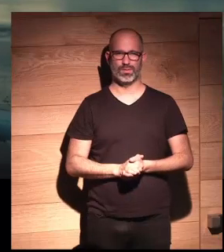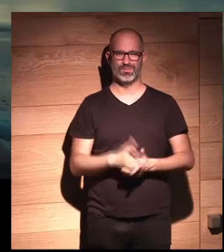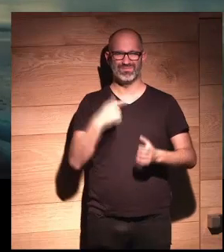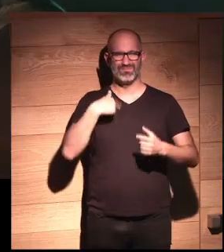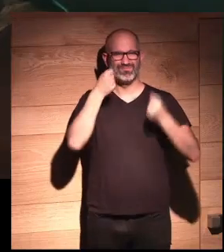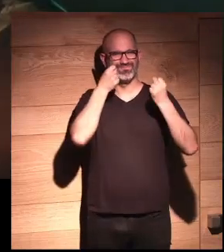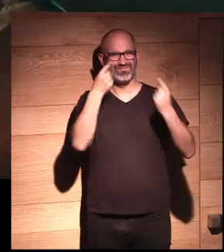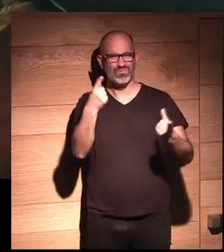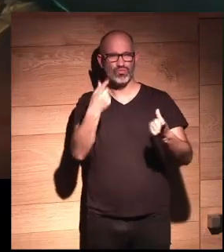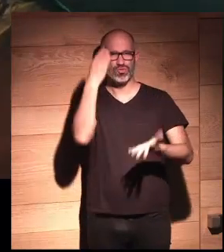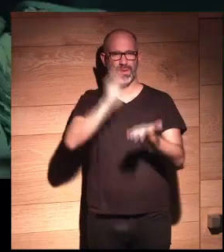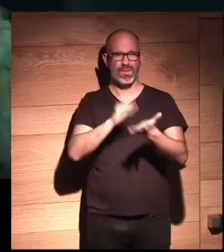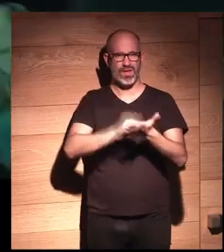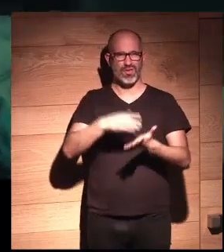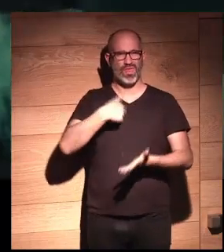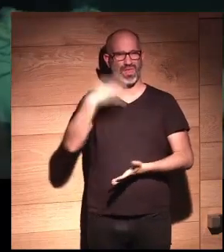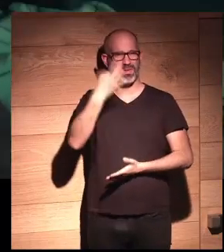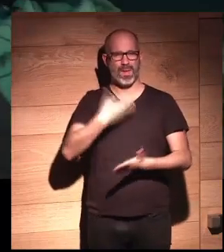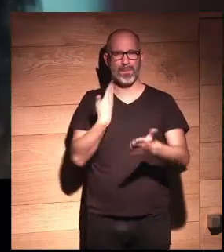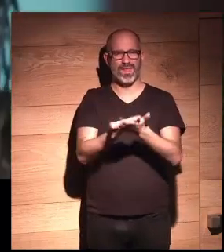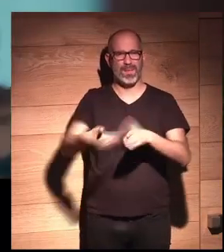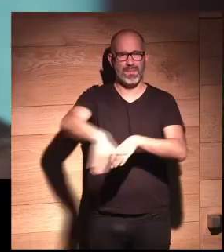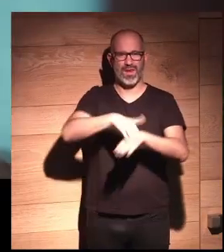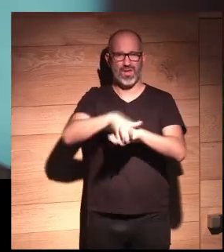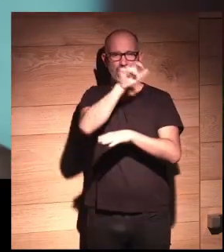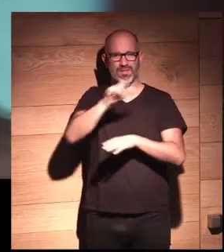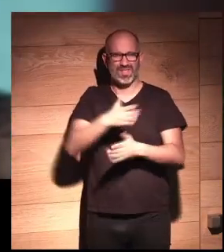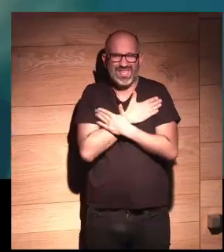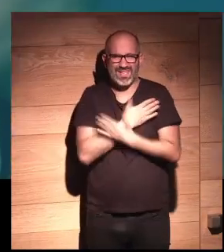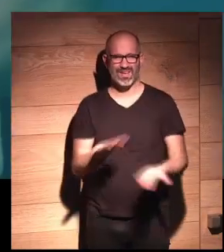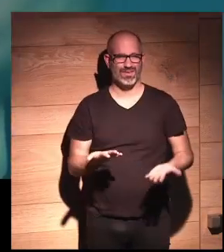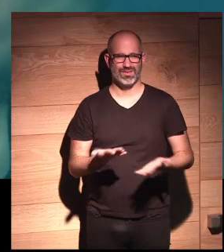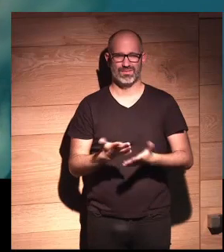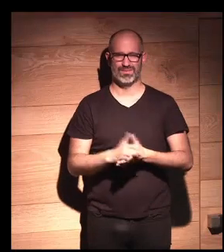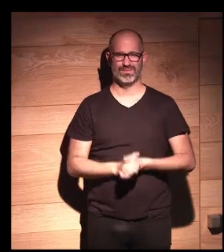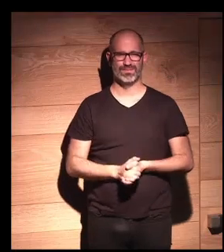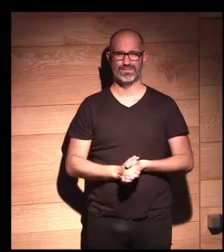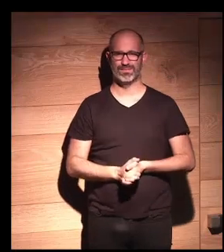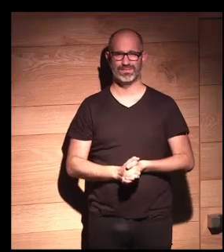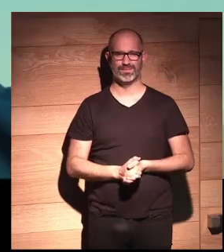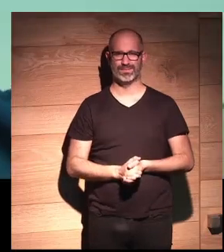Me di cuenta de la cantidad de veces que tendría que haber pedido perdón a la gente que quiero. ¿Por qué?